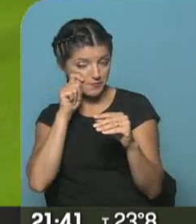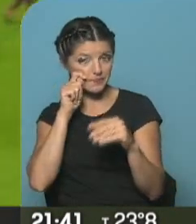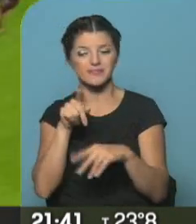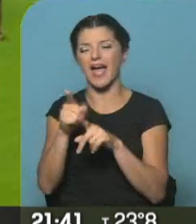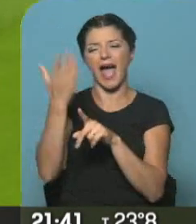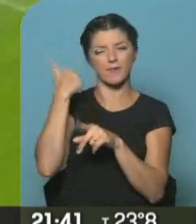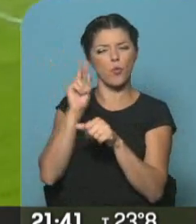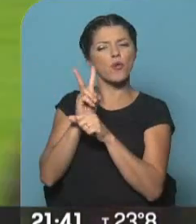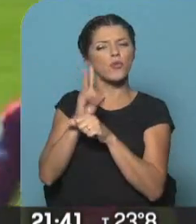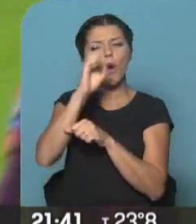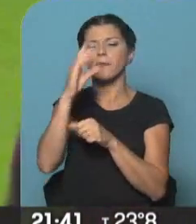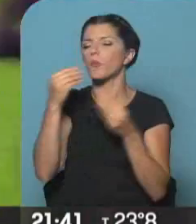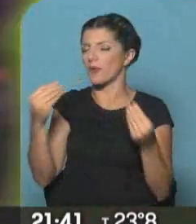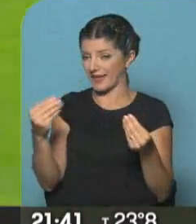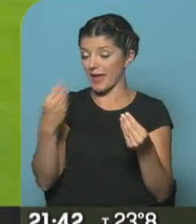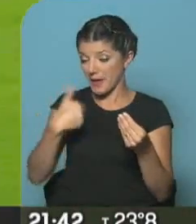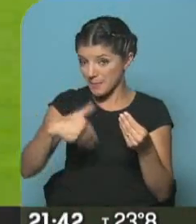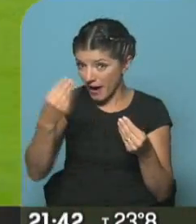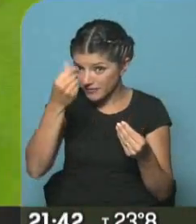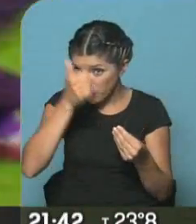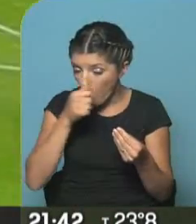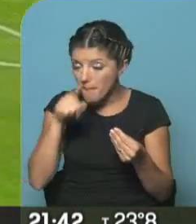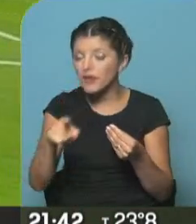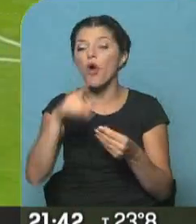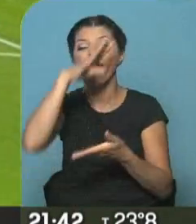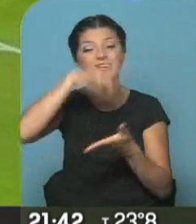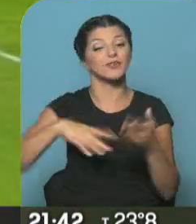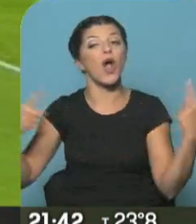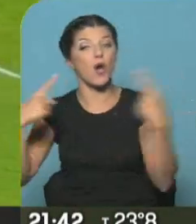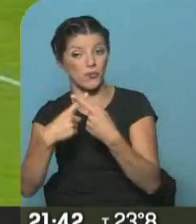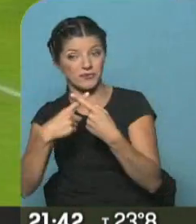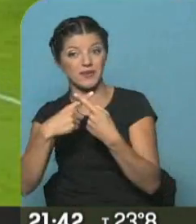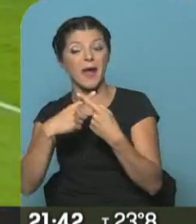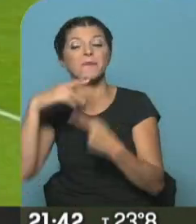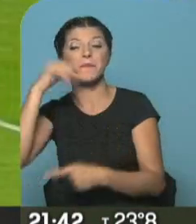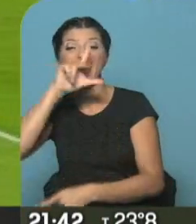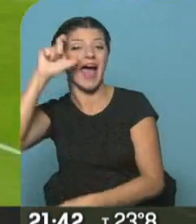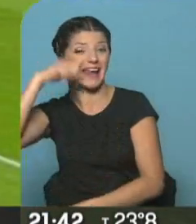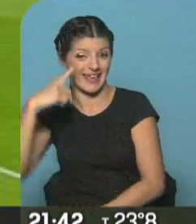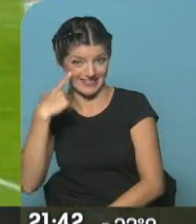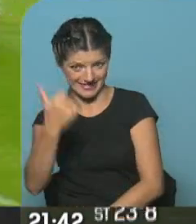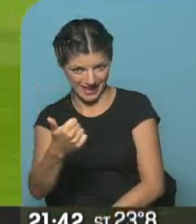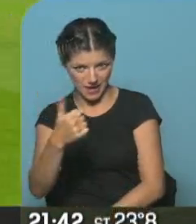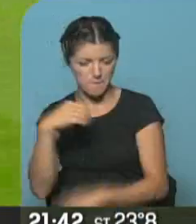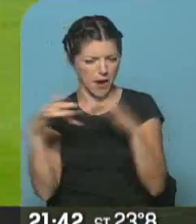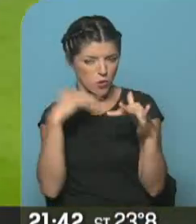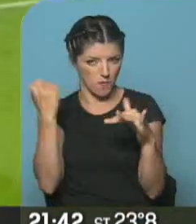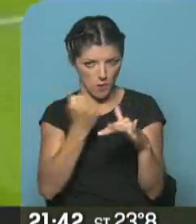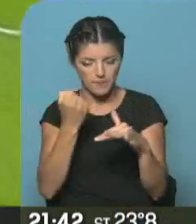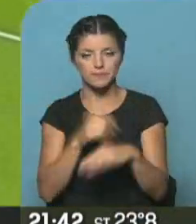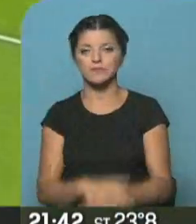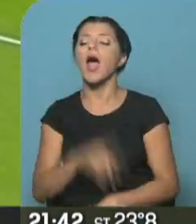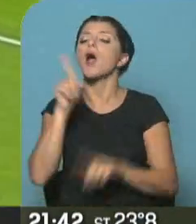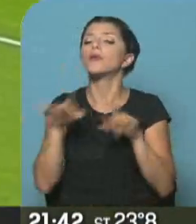fin de semana el Barcelona, líder de la Liga, enfrenta en Mestalla al Valencia, escolta a 4 puntos. Chances nítidas,